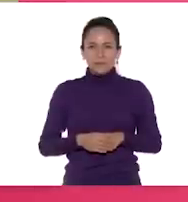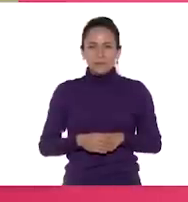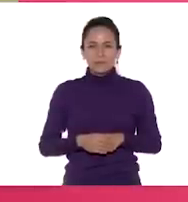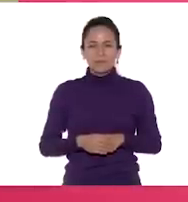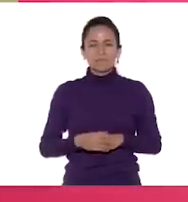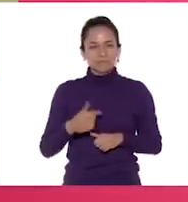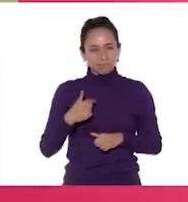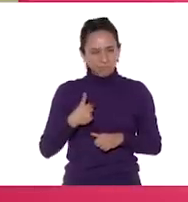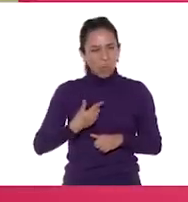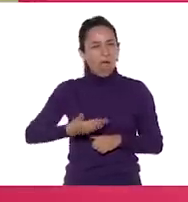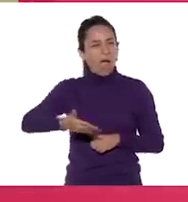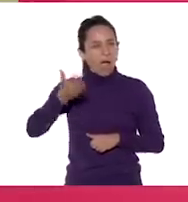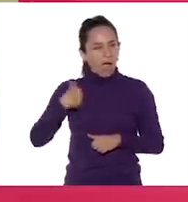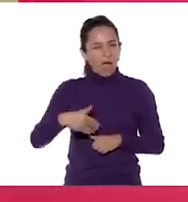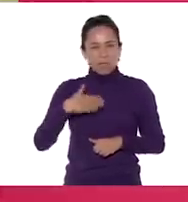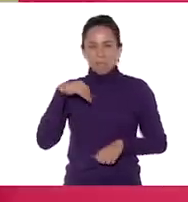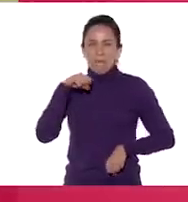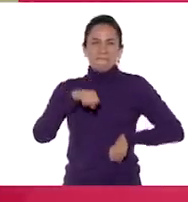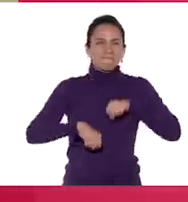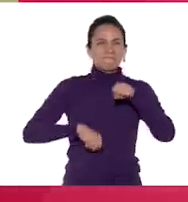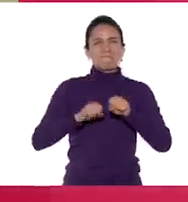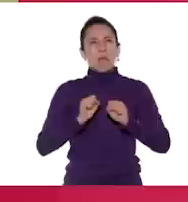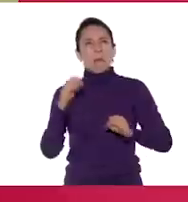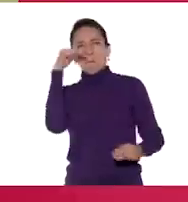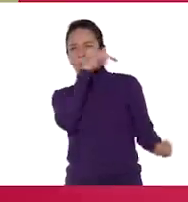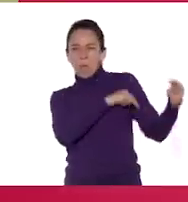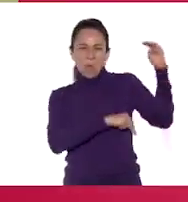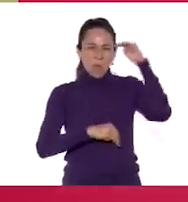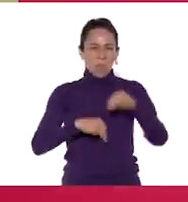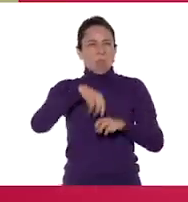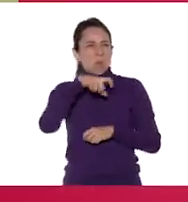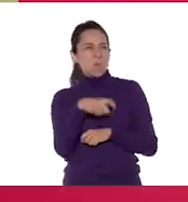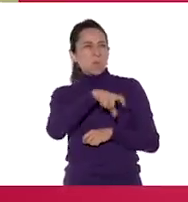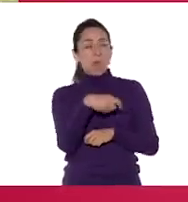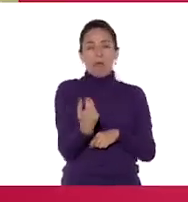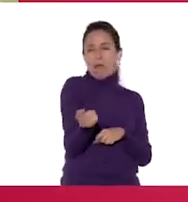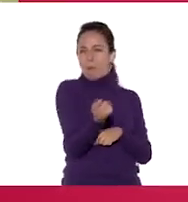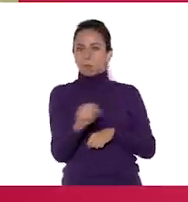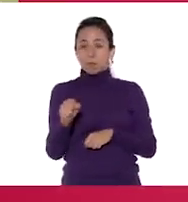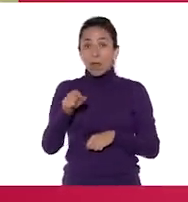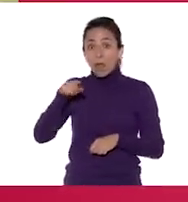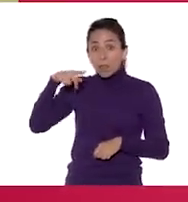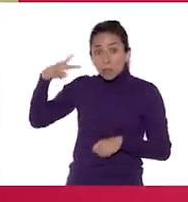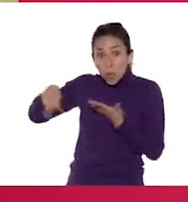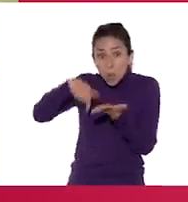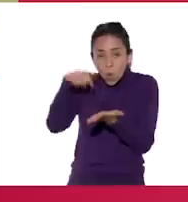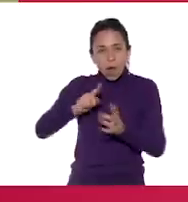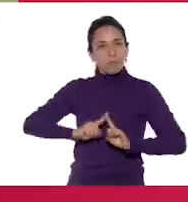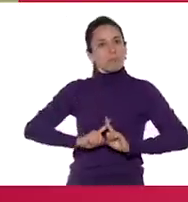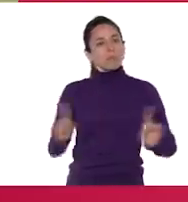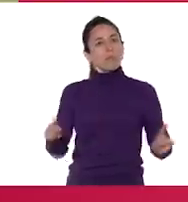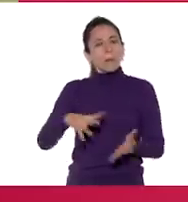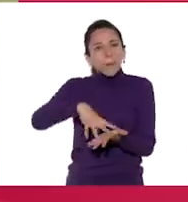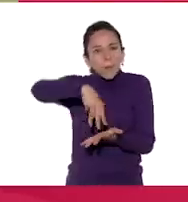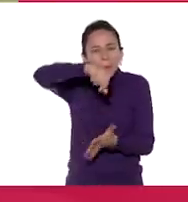Que me creía experto en bicicleta de montaña y los malos caminos, pues con las dunas me costó bastante trabajito.